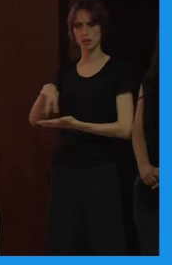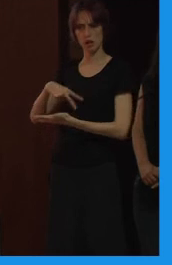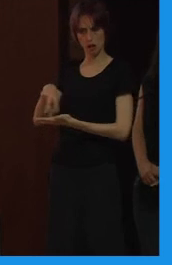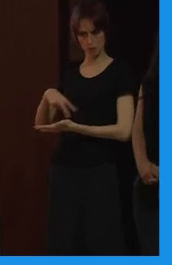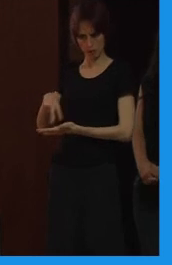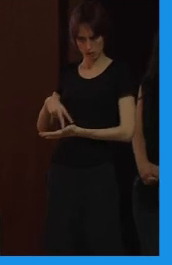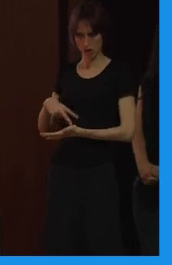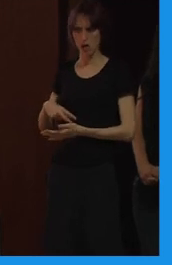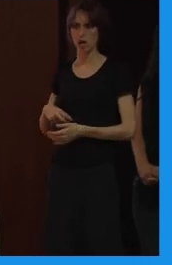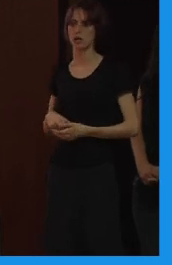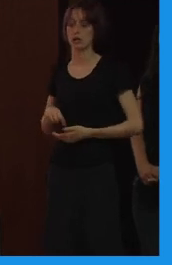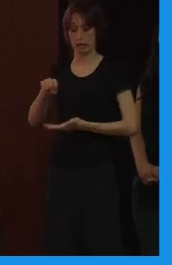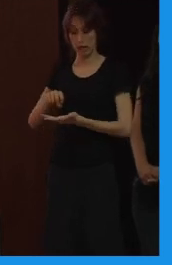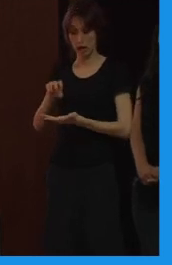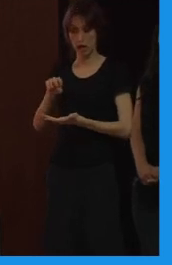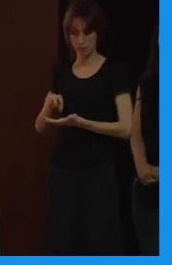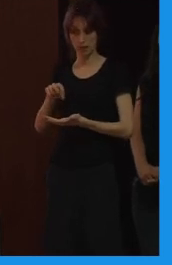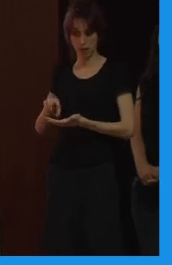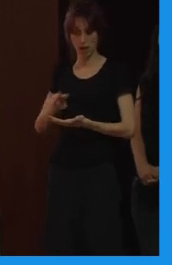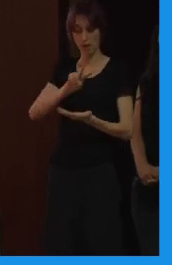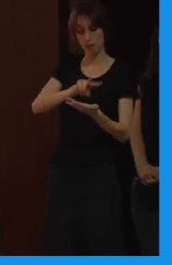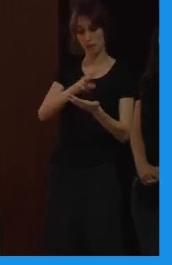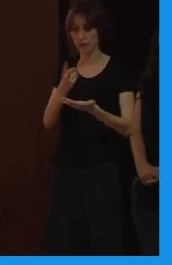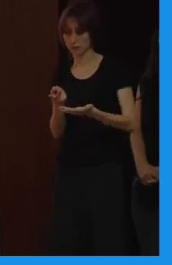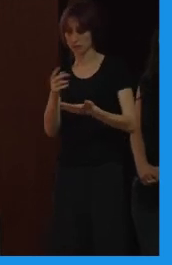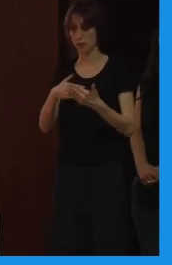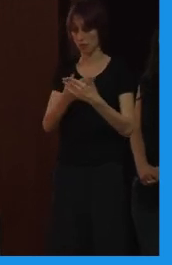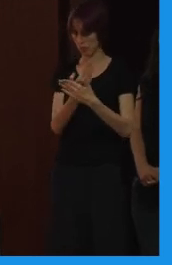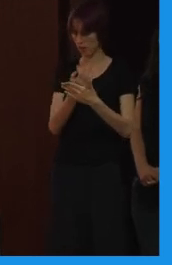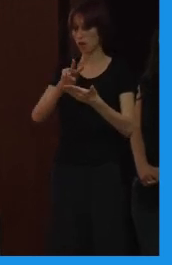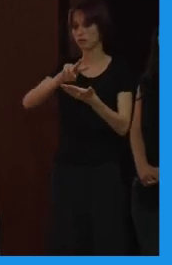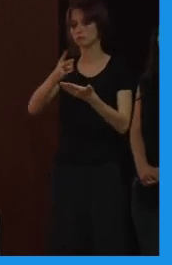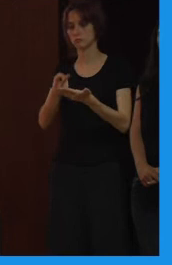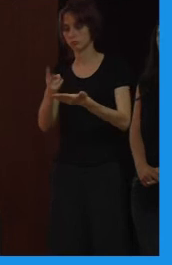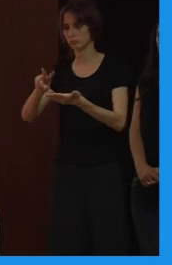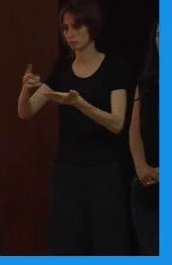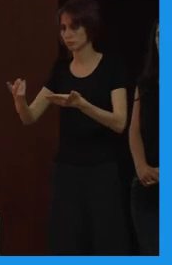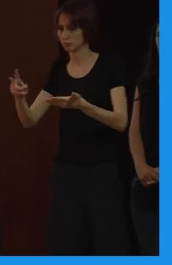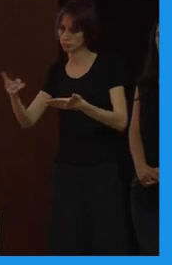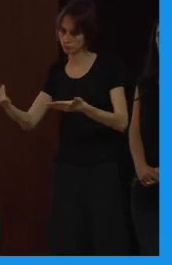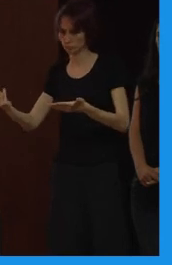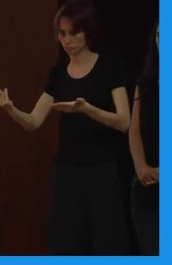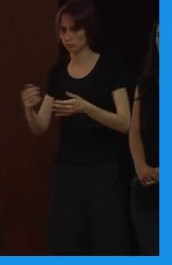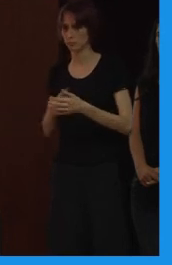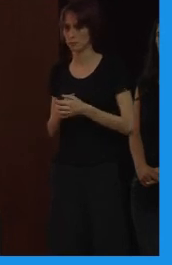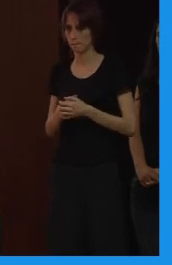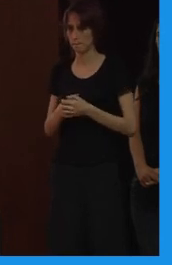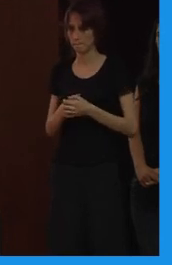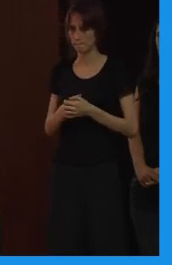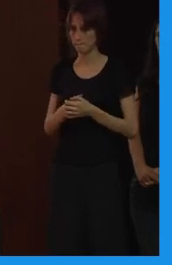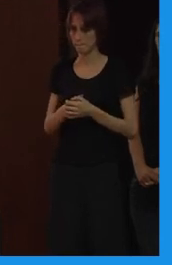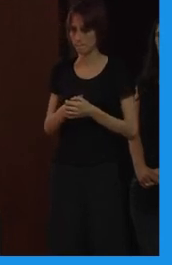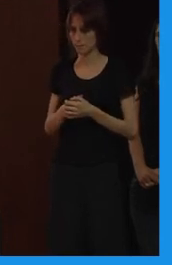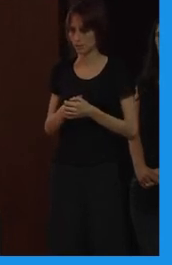días alternos, que mejorará el ejercicio, sobre todo el dolor. Y habría que valorar el déficit que os he comentado